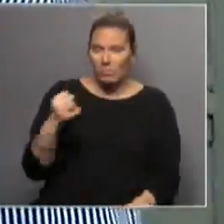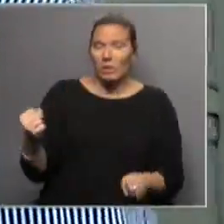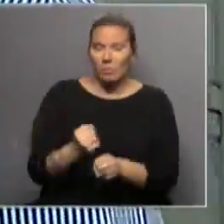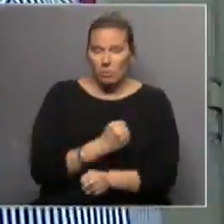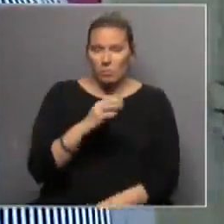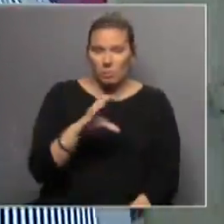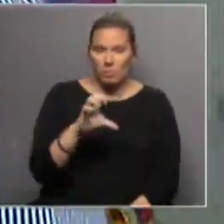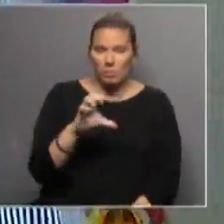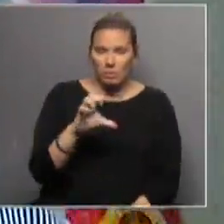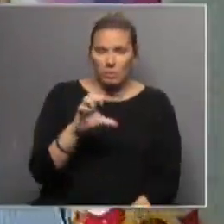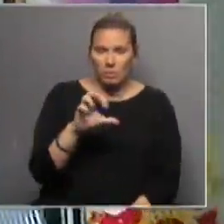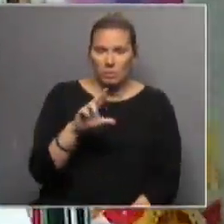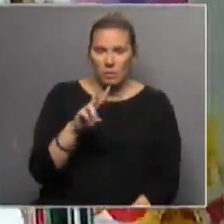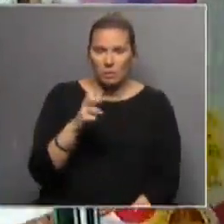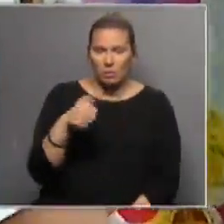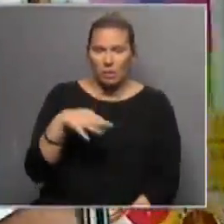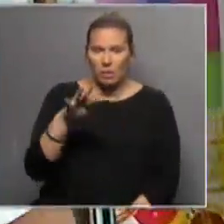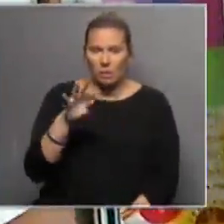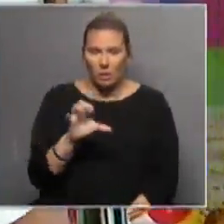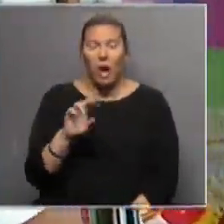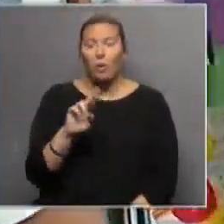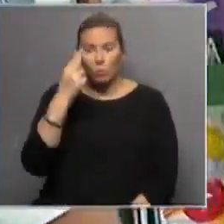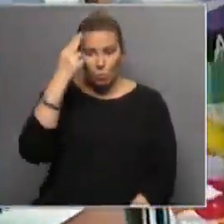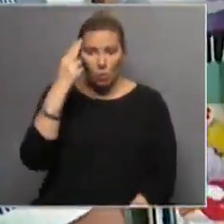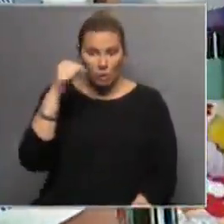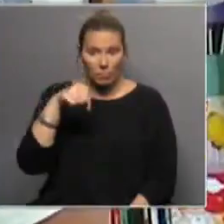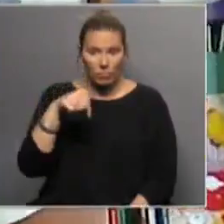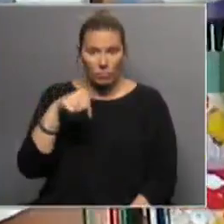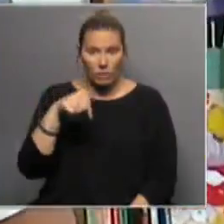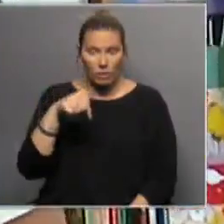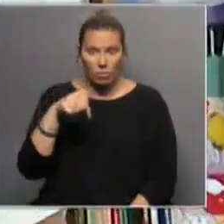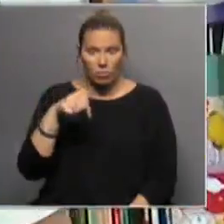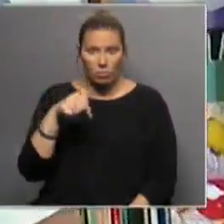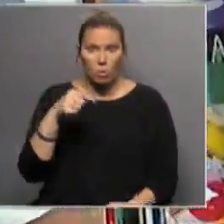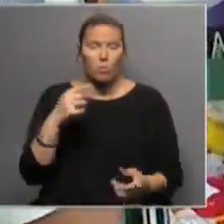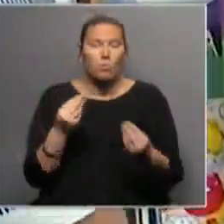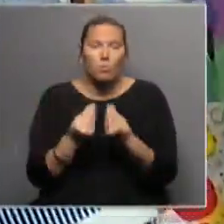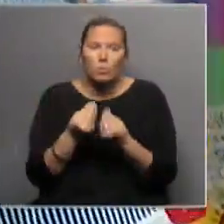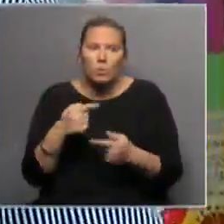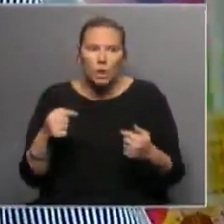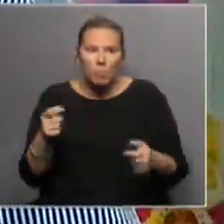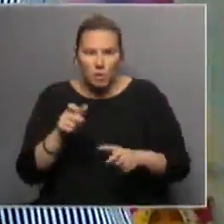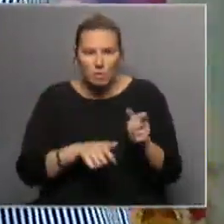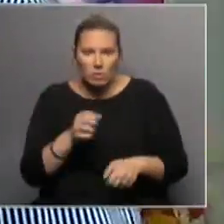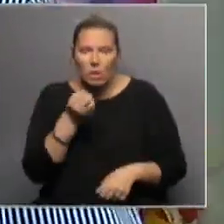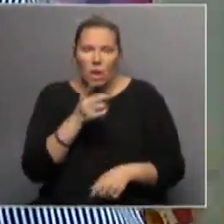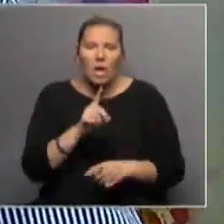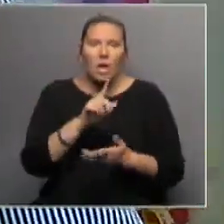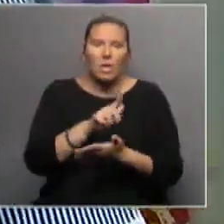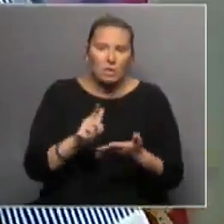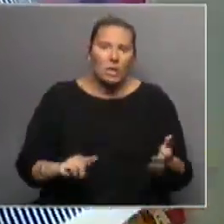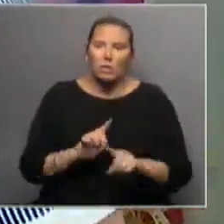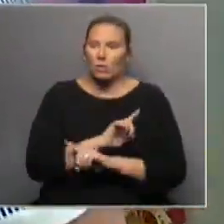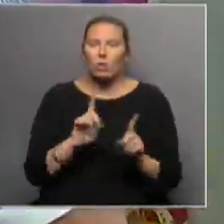Cervantes, aprovecho para felicitar a Uruguay por una usina de talentos, no solo literarios, sino bueno, en otras